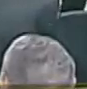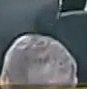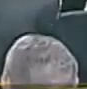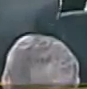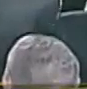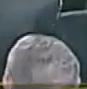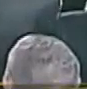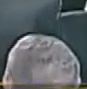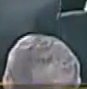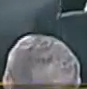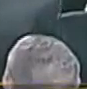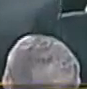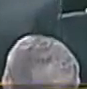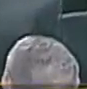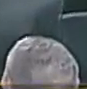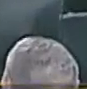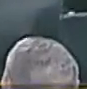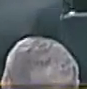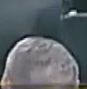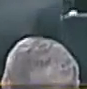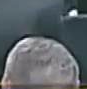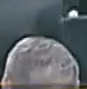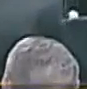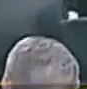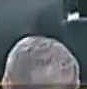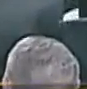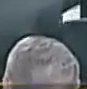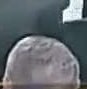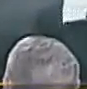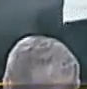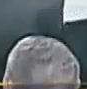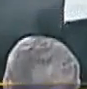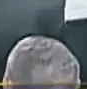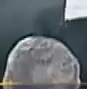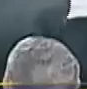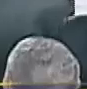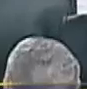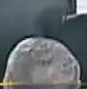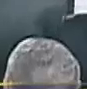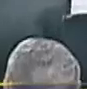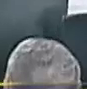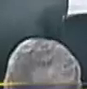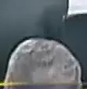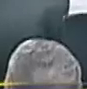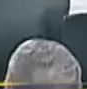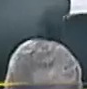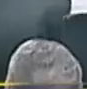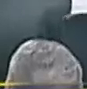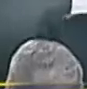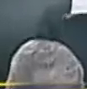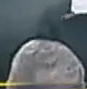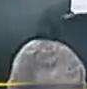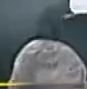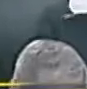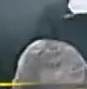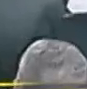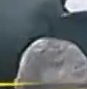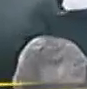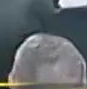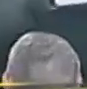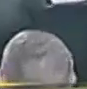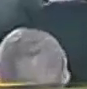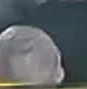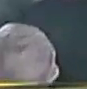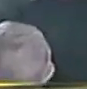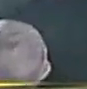el consenso a las sanciones y a la exigencia que se levanten las sanciones y medidas coercitivas que atentan contra el pueblo